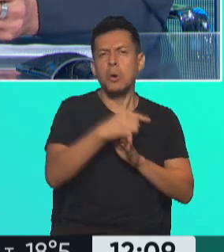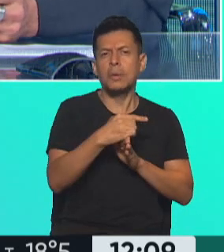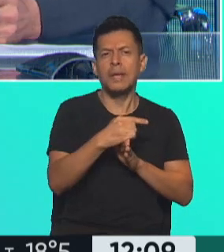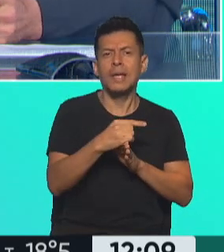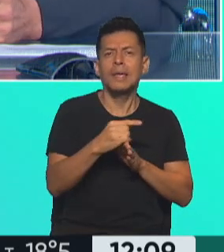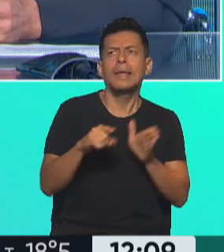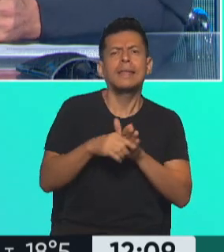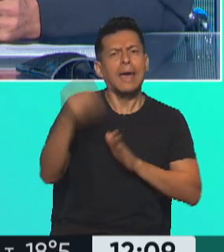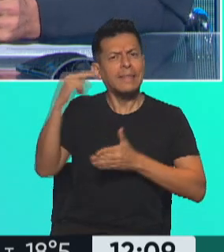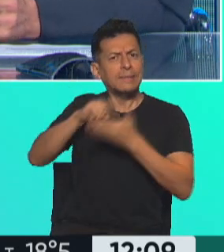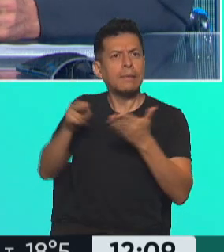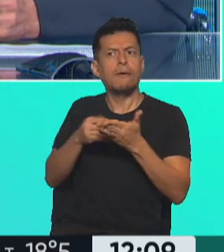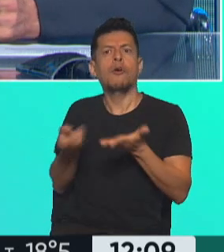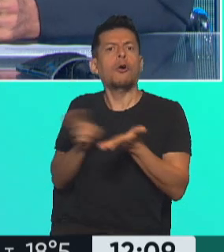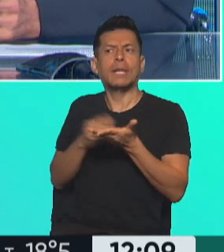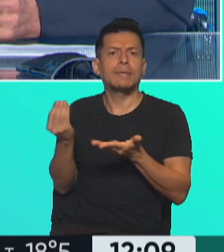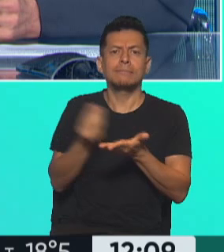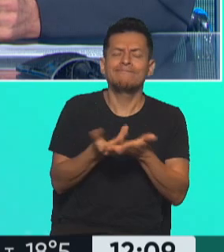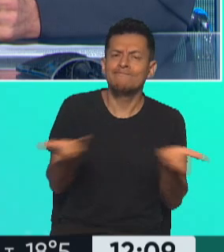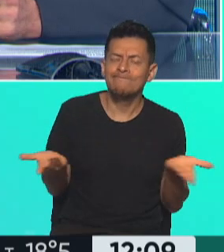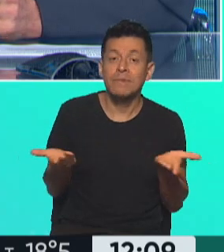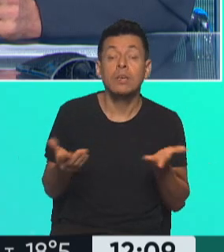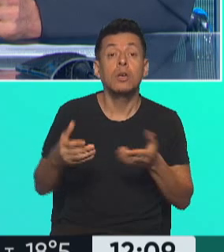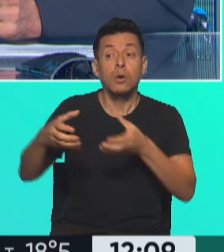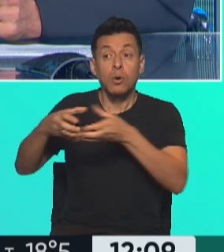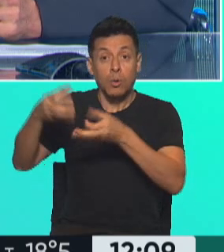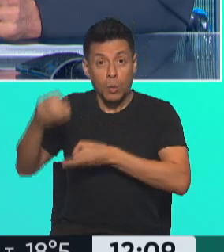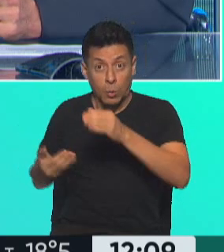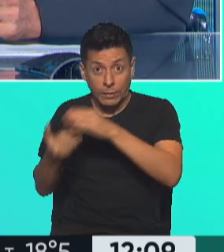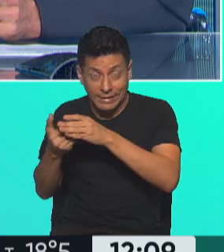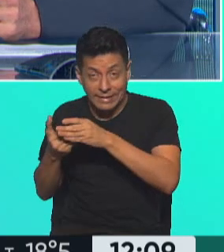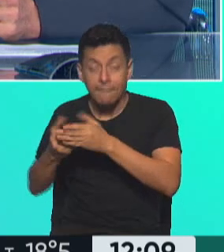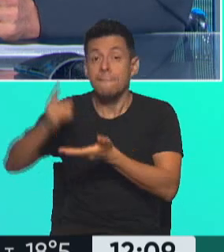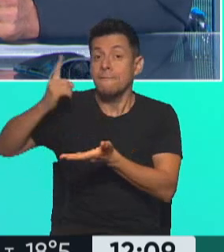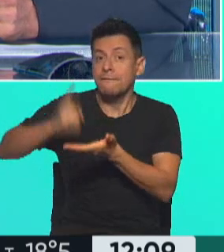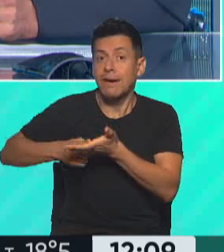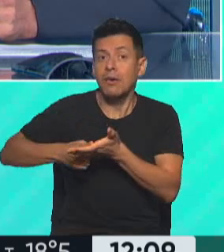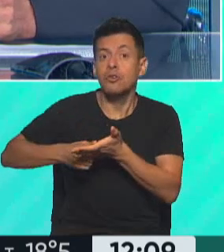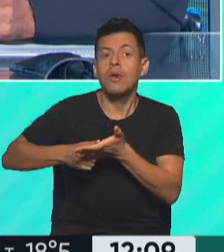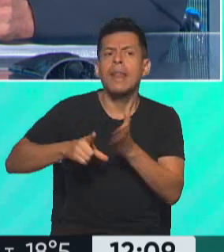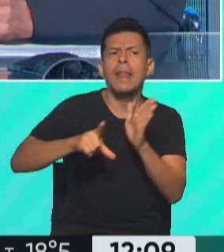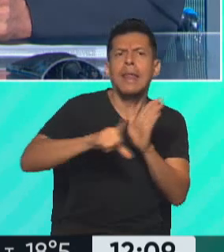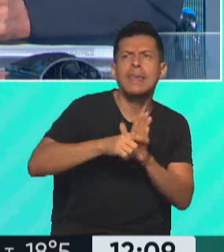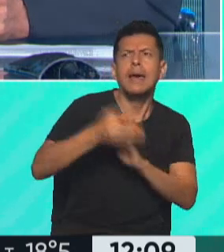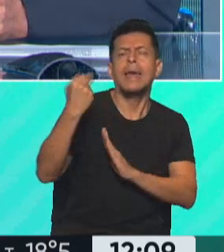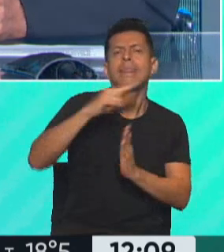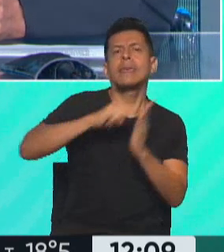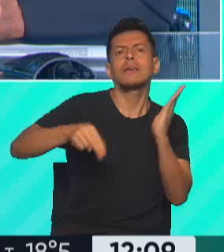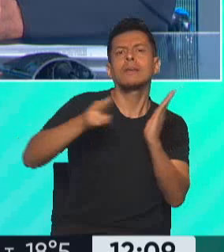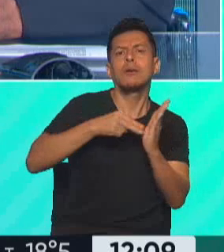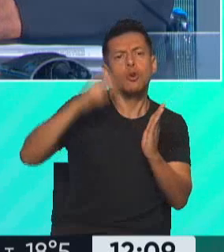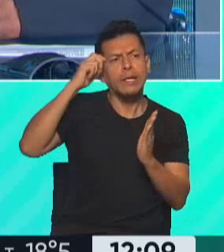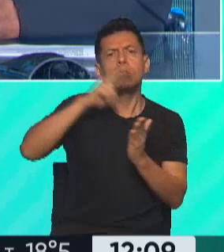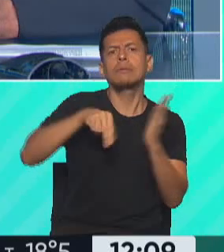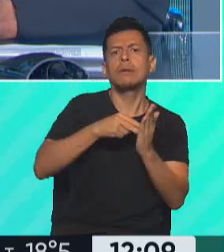sido derogada por el Congreso. A ver, cuando la Corte con un fallo vuelve a darle validez constitucional a una ley derogada por el Congreso, ya es